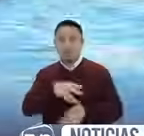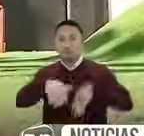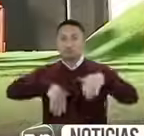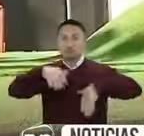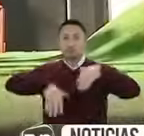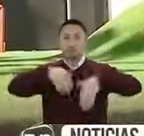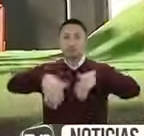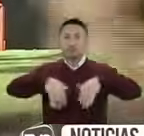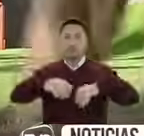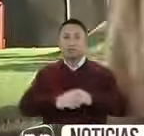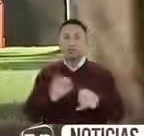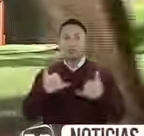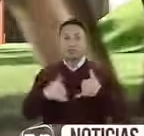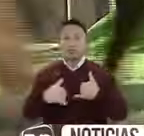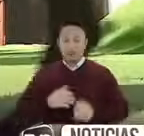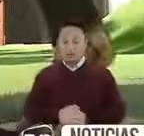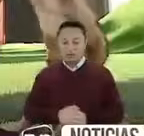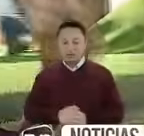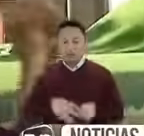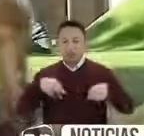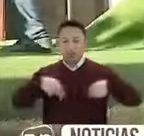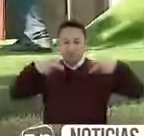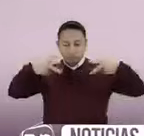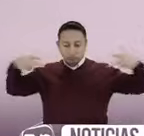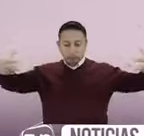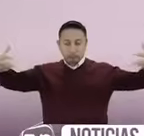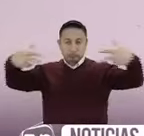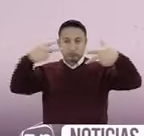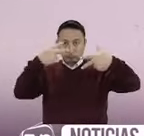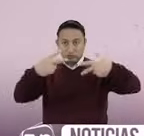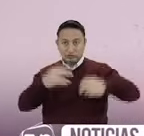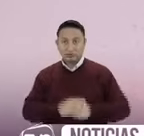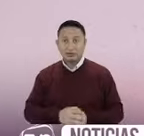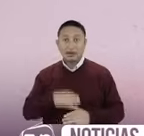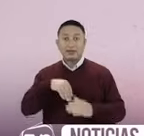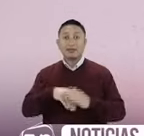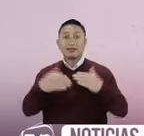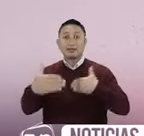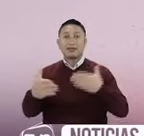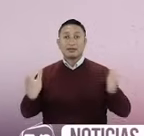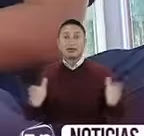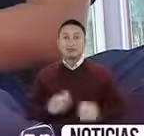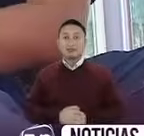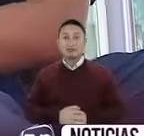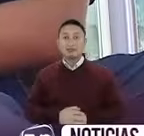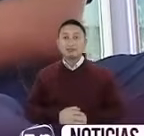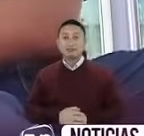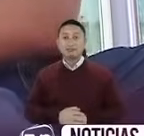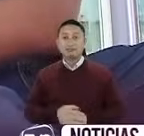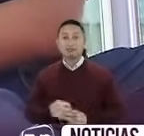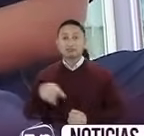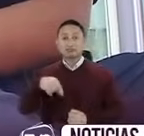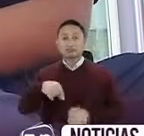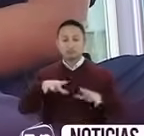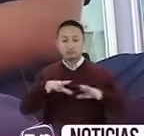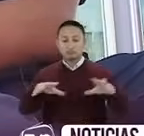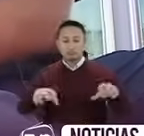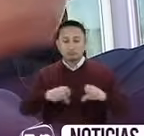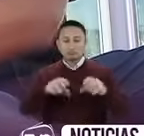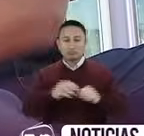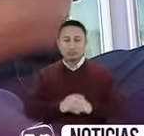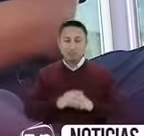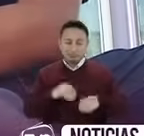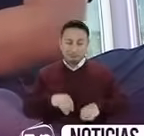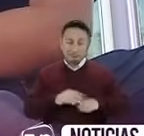juegos, cámaras para monitorear a las mascotas en sus habitaciones y hasta les dan masajes y les leen cuentos antes de